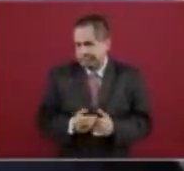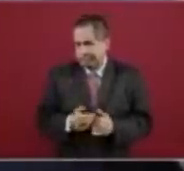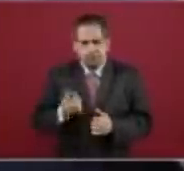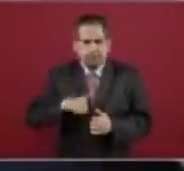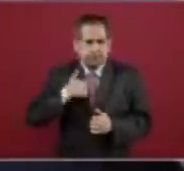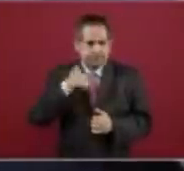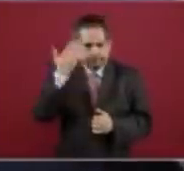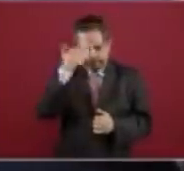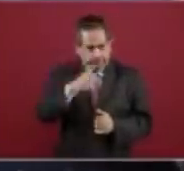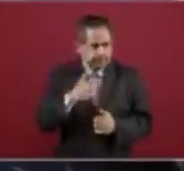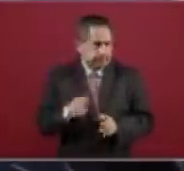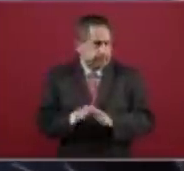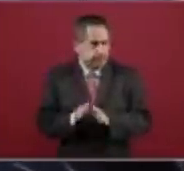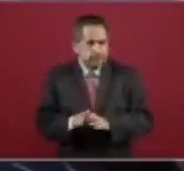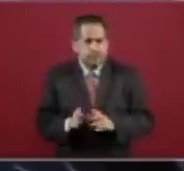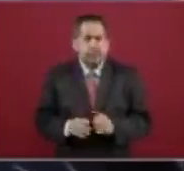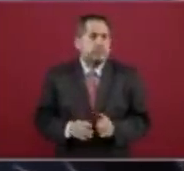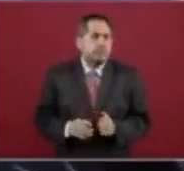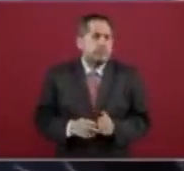cómo